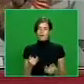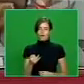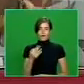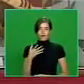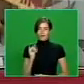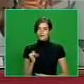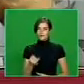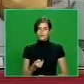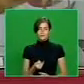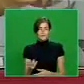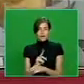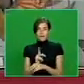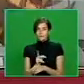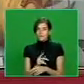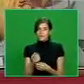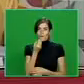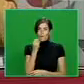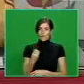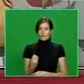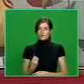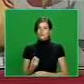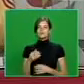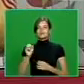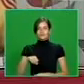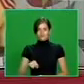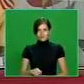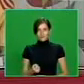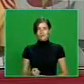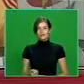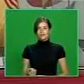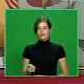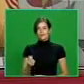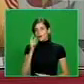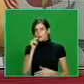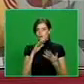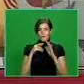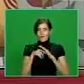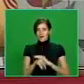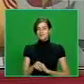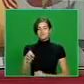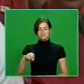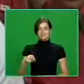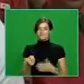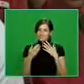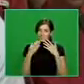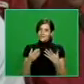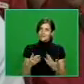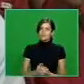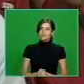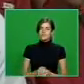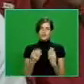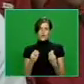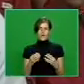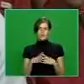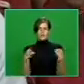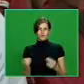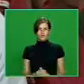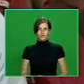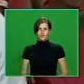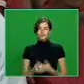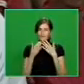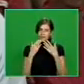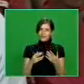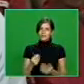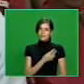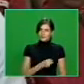a millón Pues mira está rejuvenecido sí El galán de los barrios mire Muchísimas gracias adelante Cómo va la cosa Muchísimas